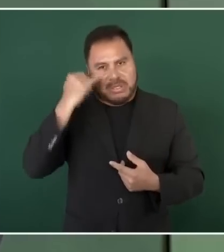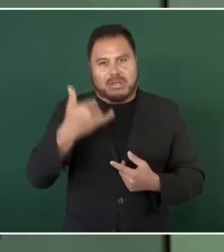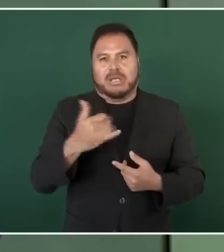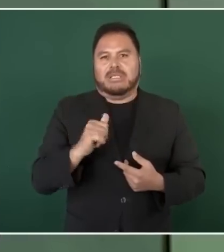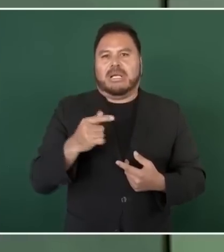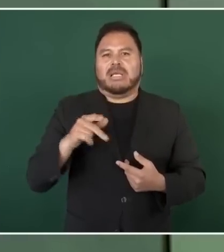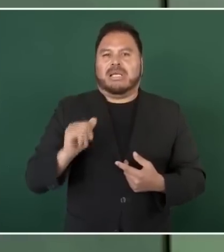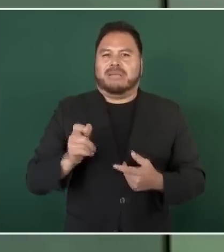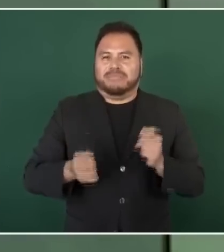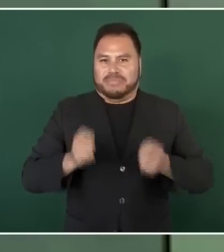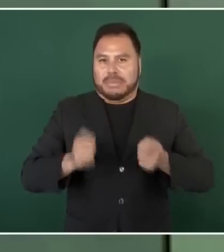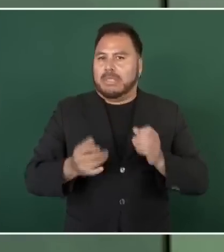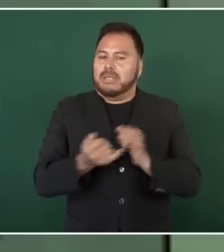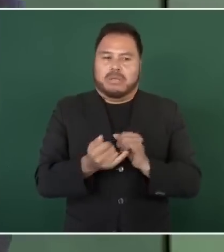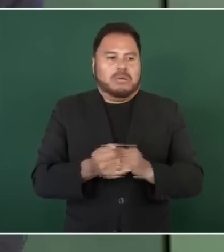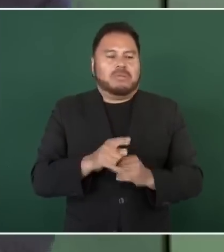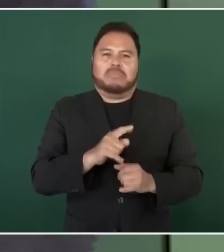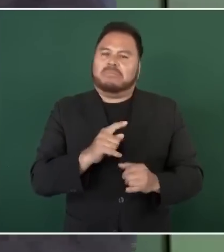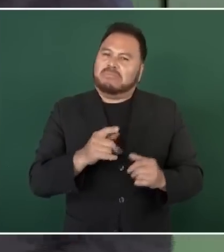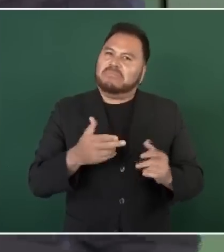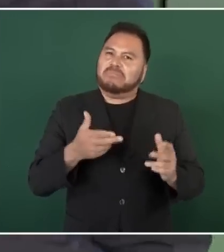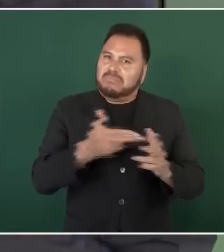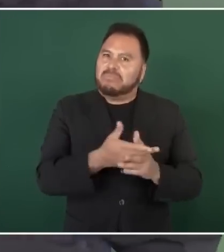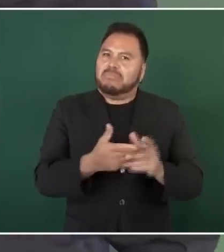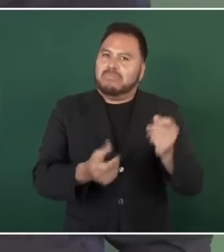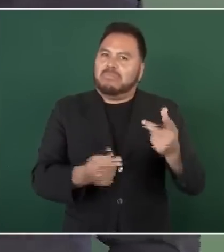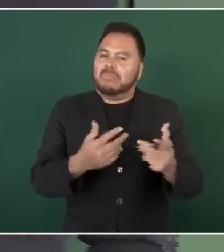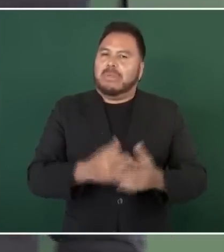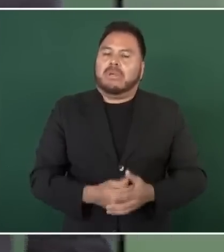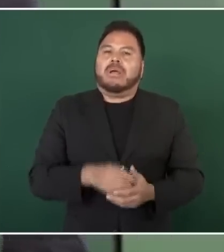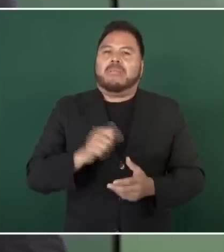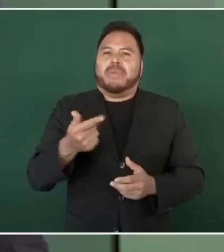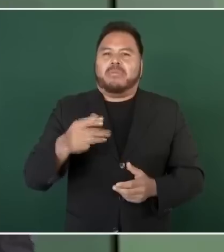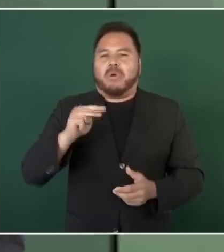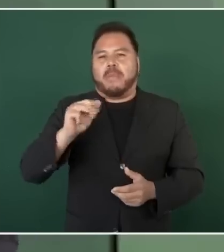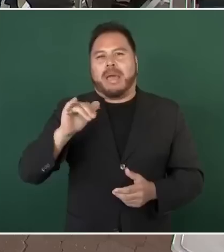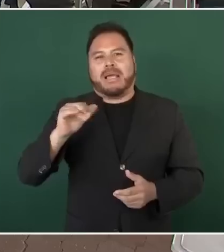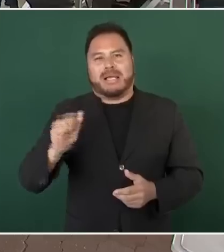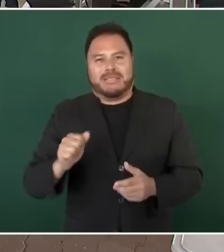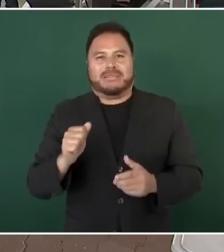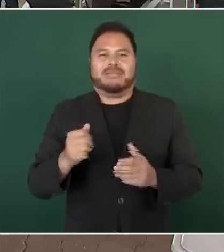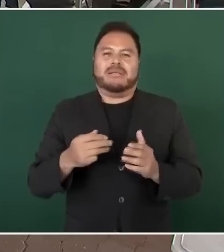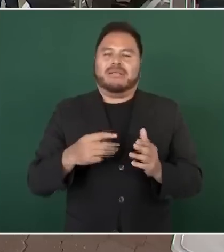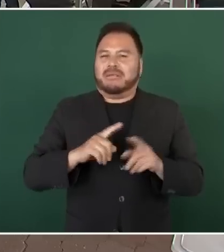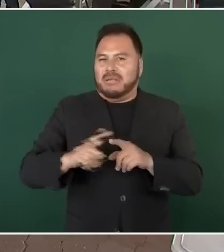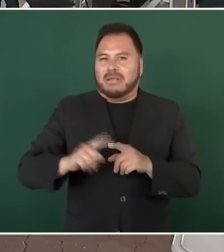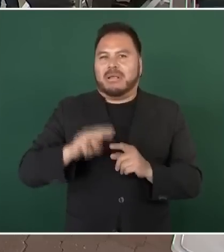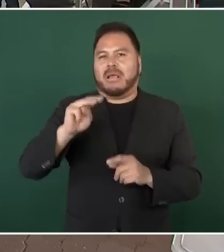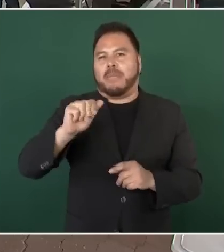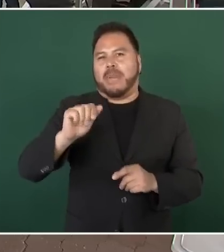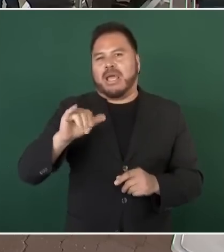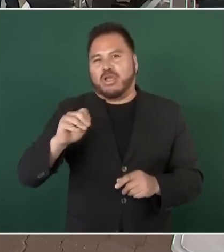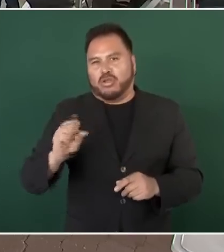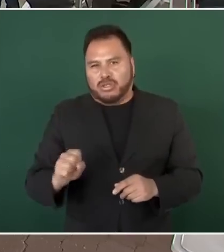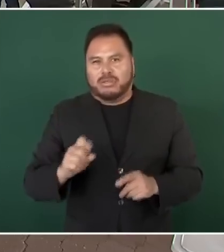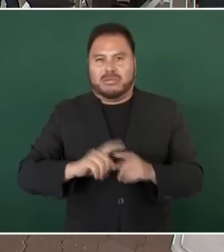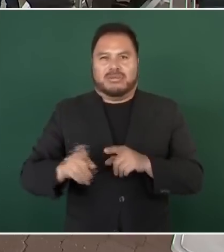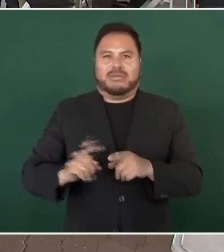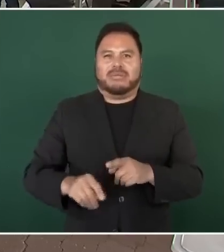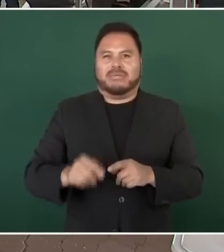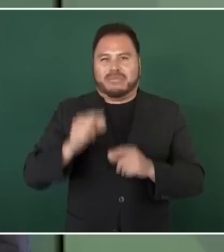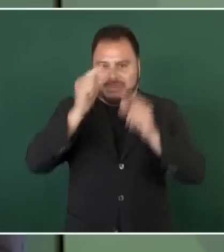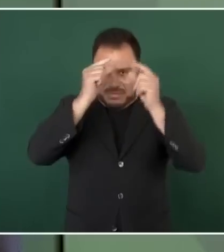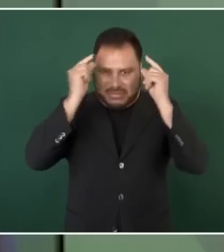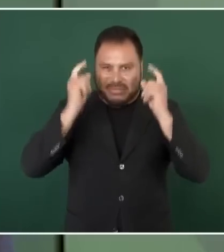y hubo guerra contra los mayas, los mayos, y quizá los yaquis fueron los más afectados